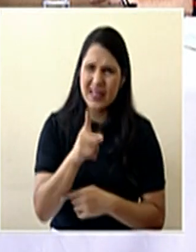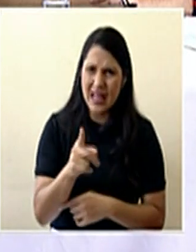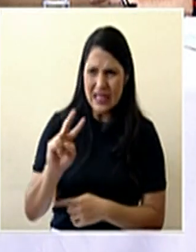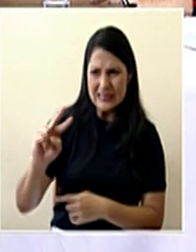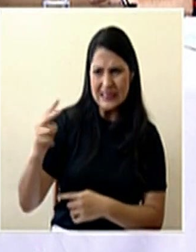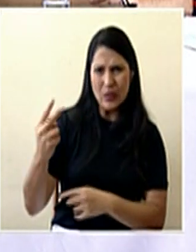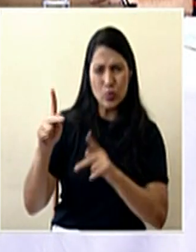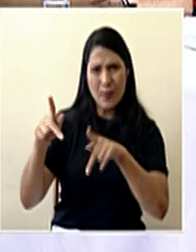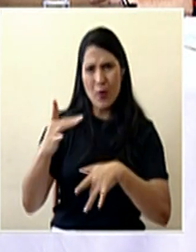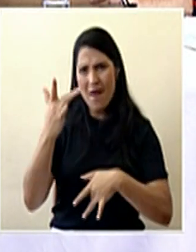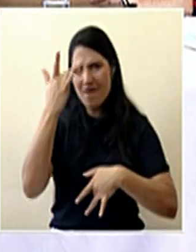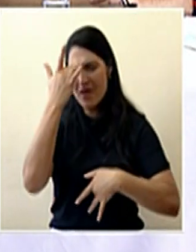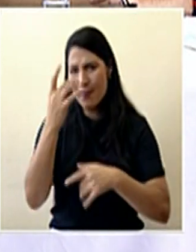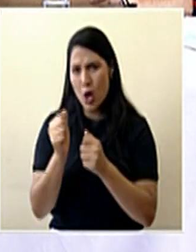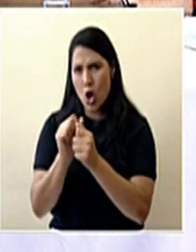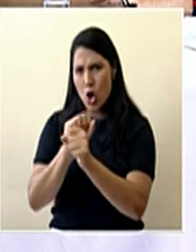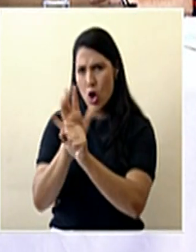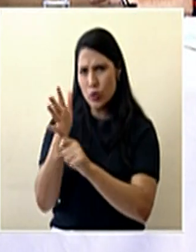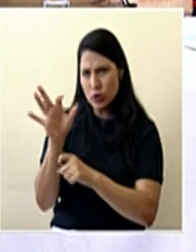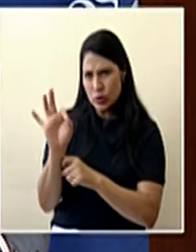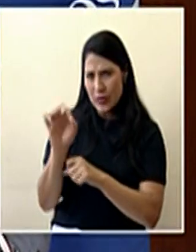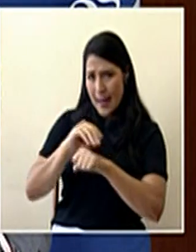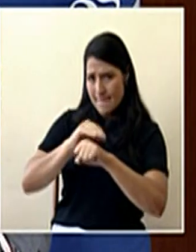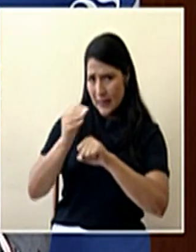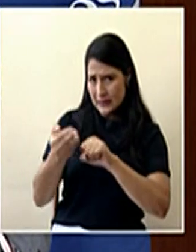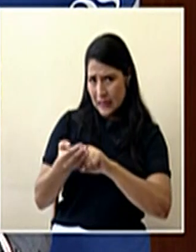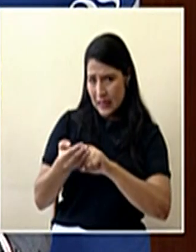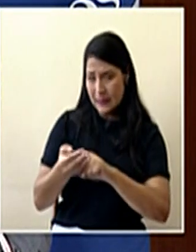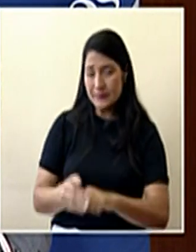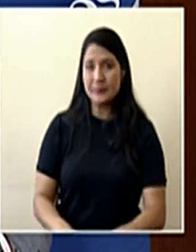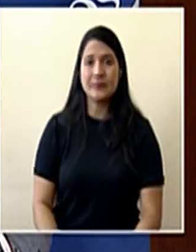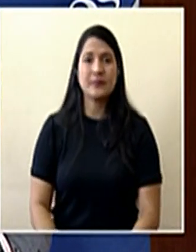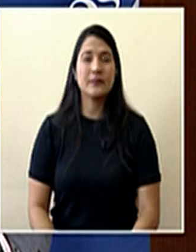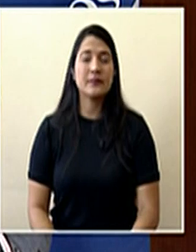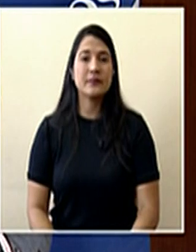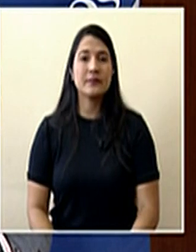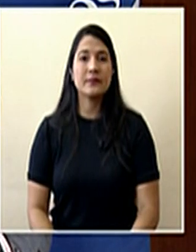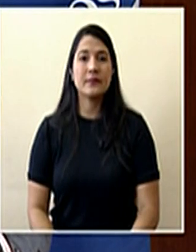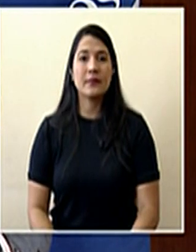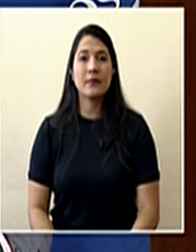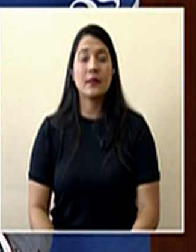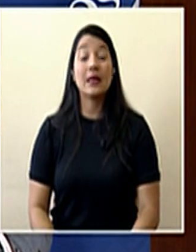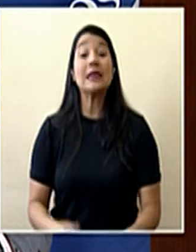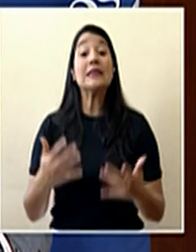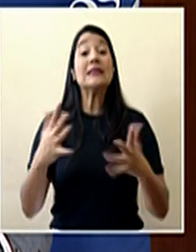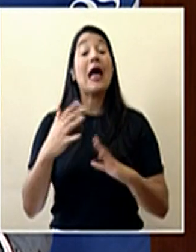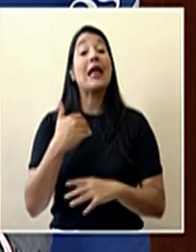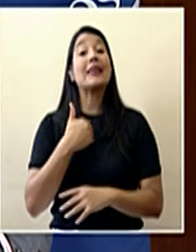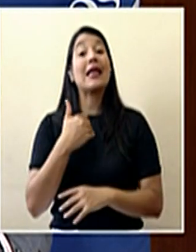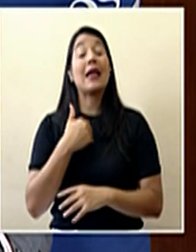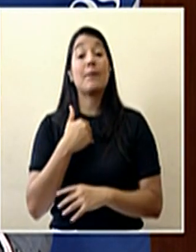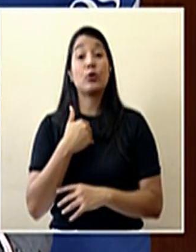paciente contagiada de COVID-19 en estado de embarazo. En total tenemos 4